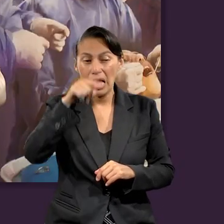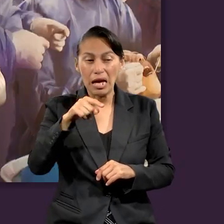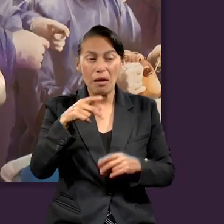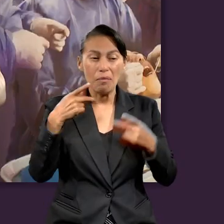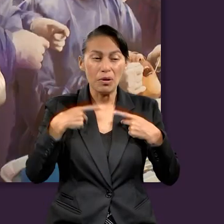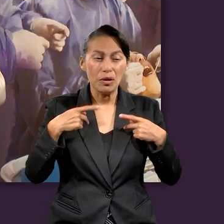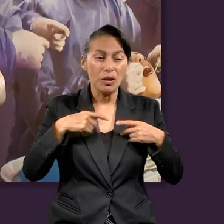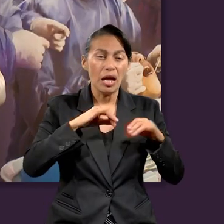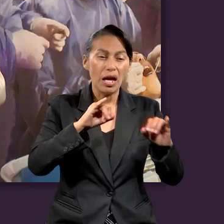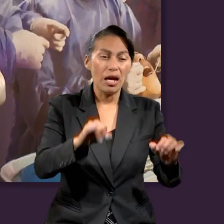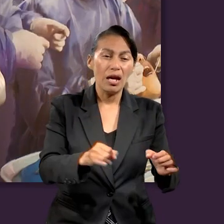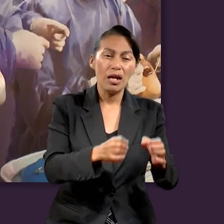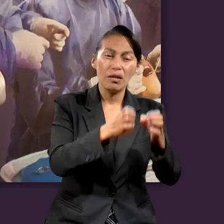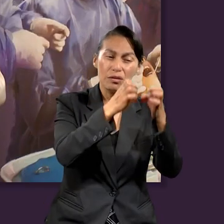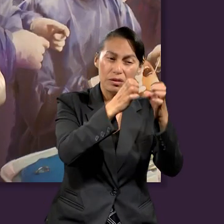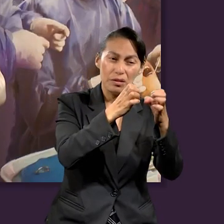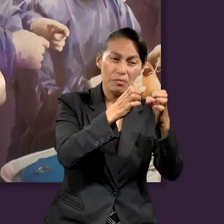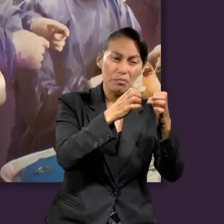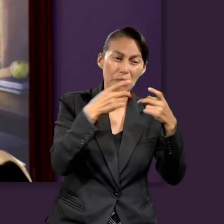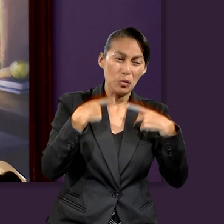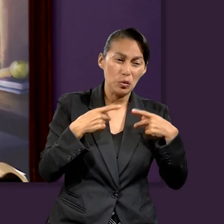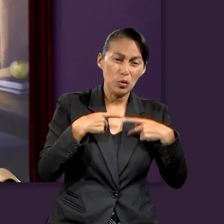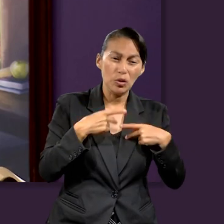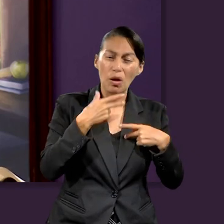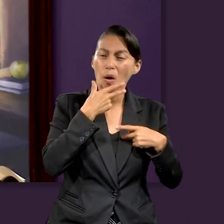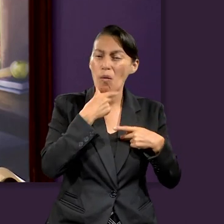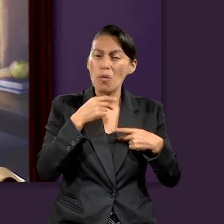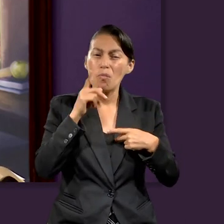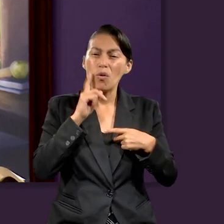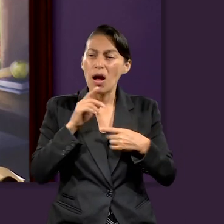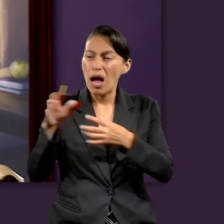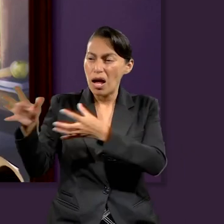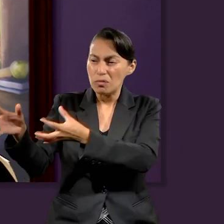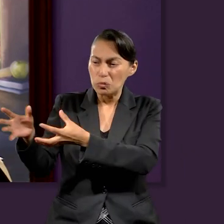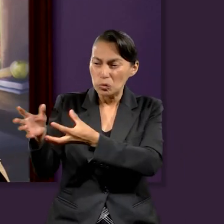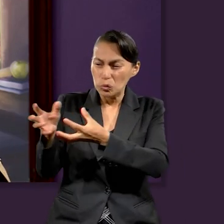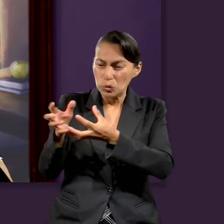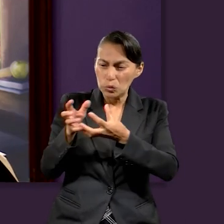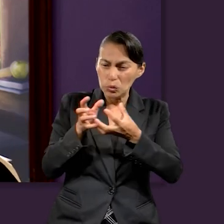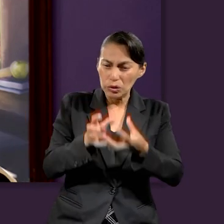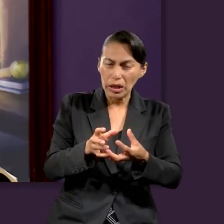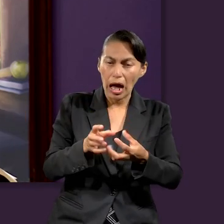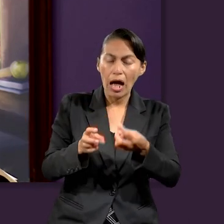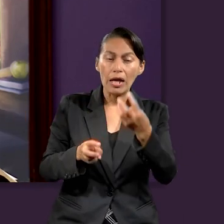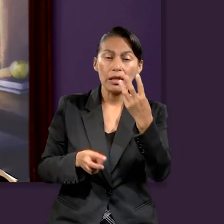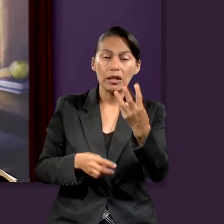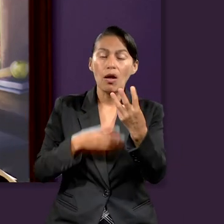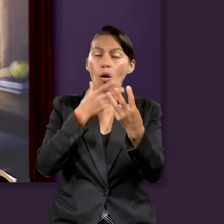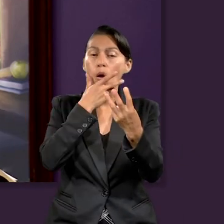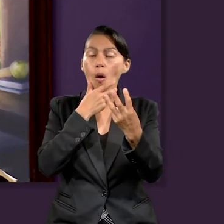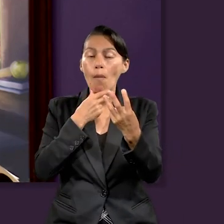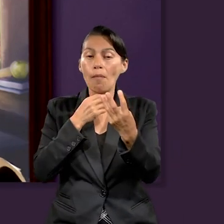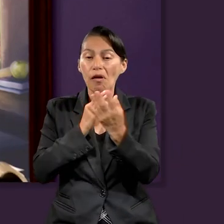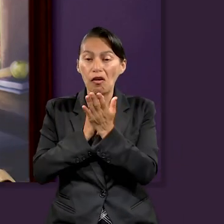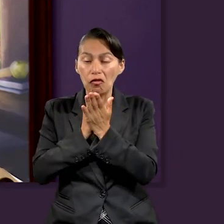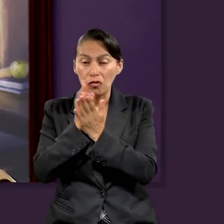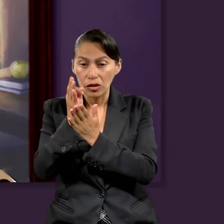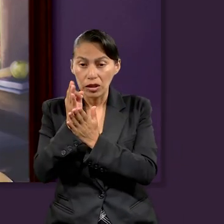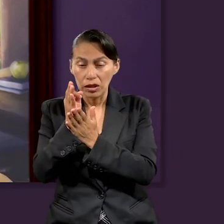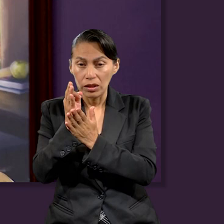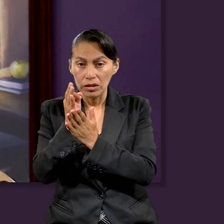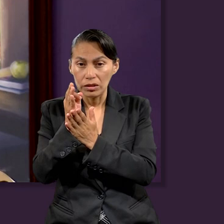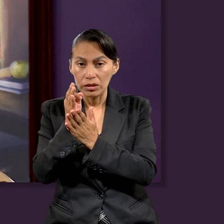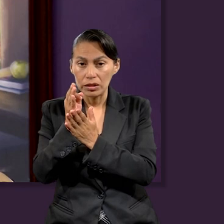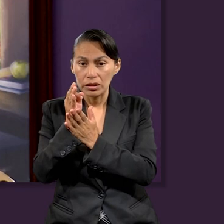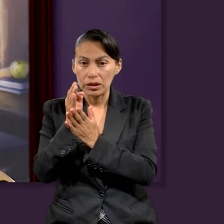personas de Jerusalén, pero entre todo ese caos, hay tres muchachos que permanecen firmes, y